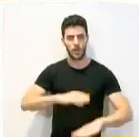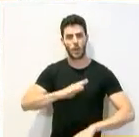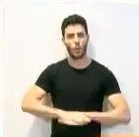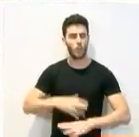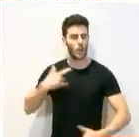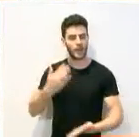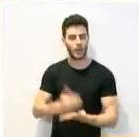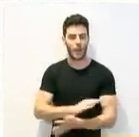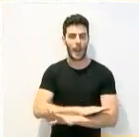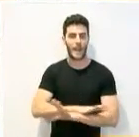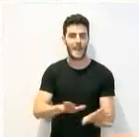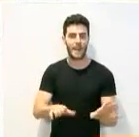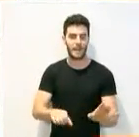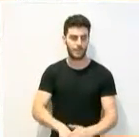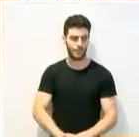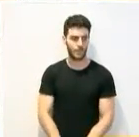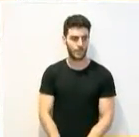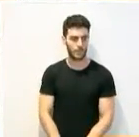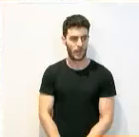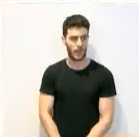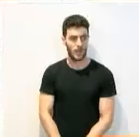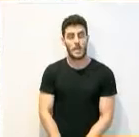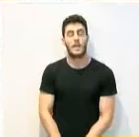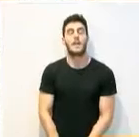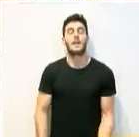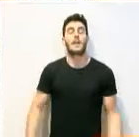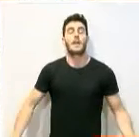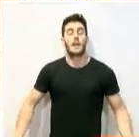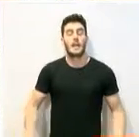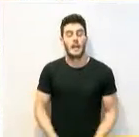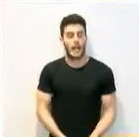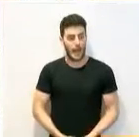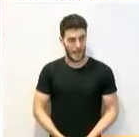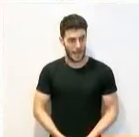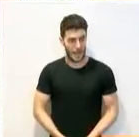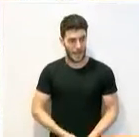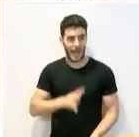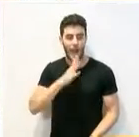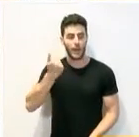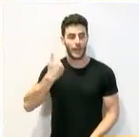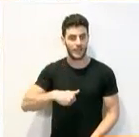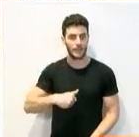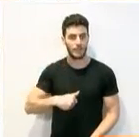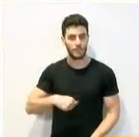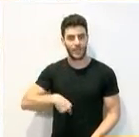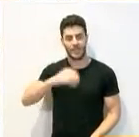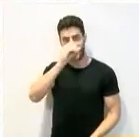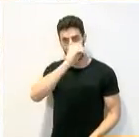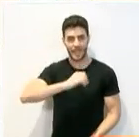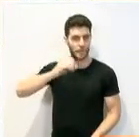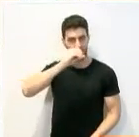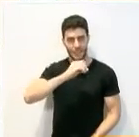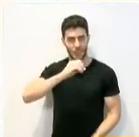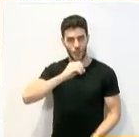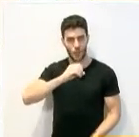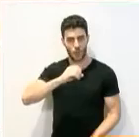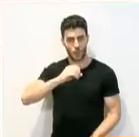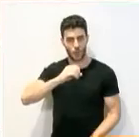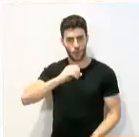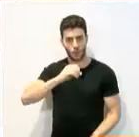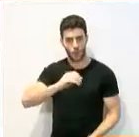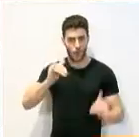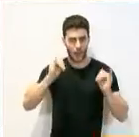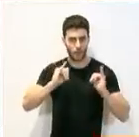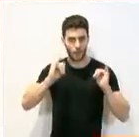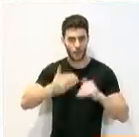entonces. Y es que ha llegado el momento de este aniversario y que este acontecimiento tan